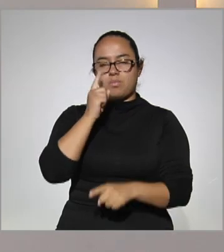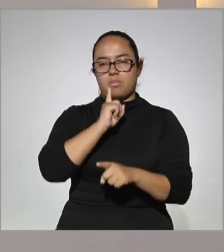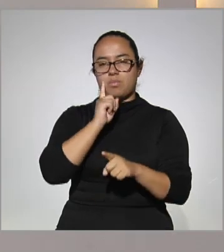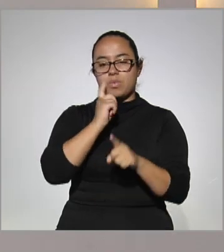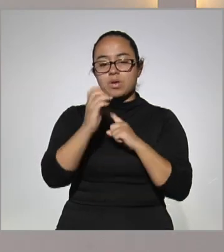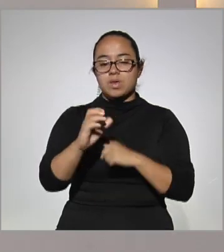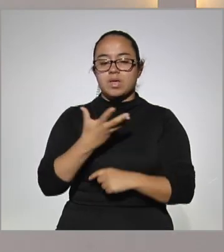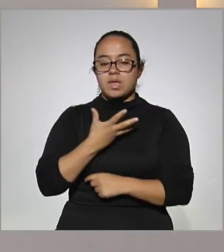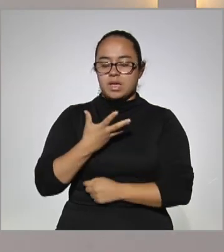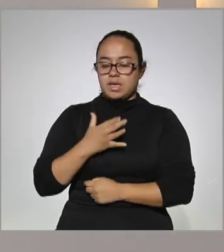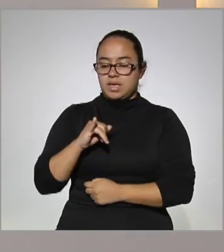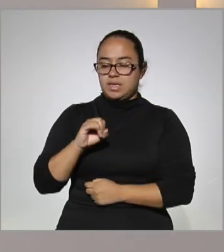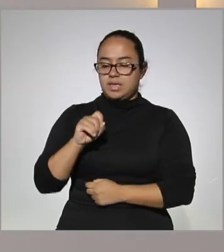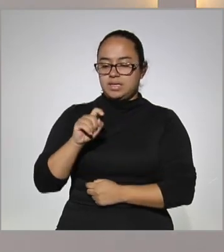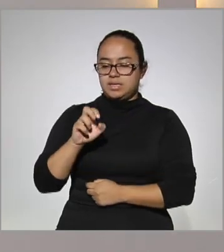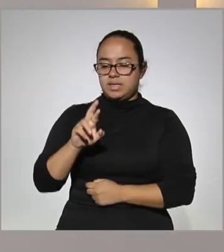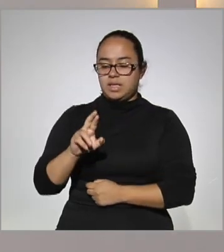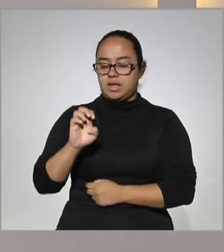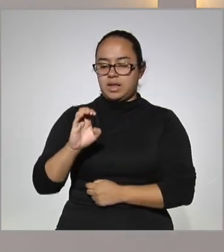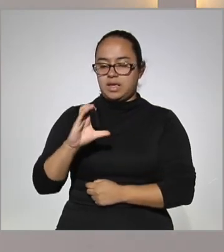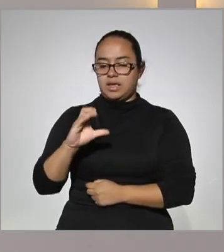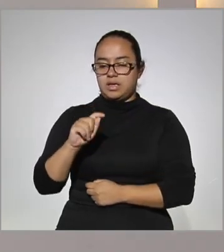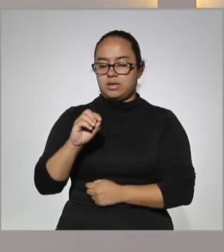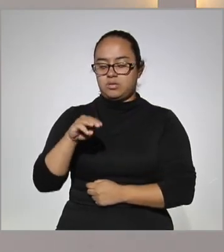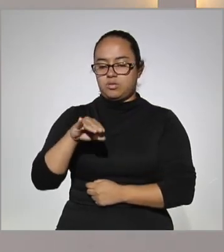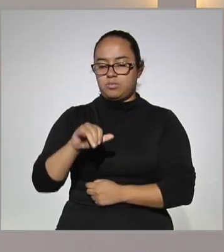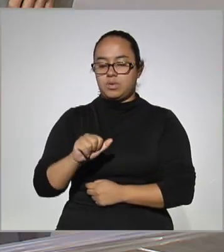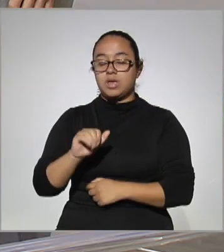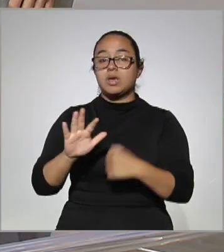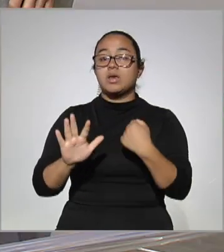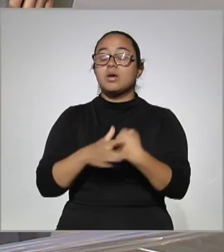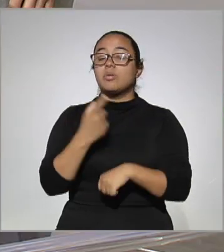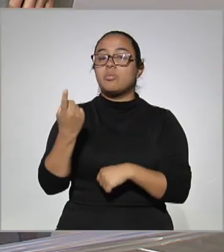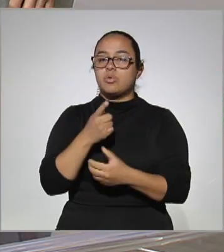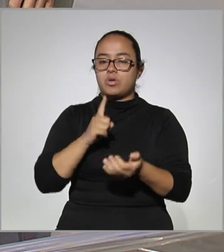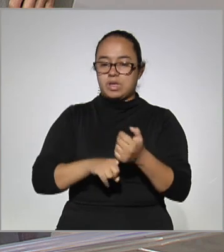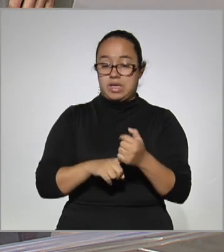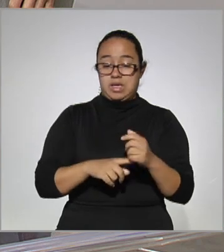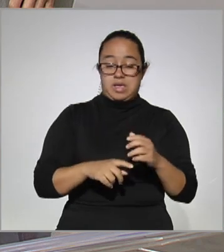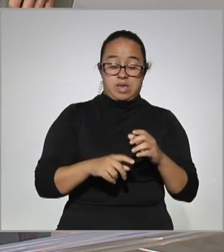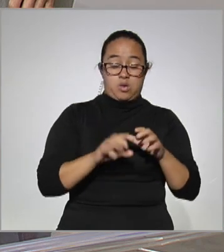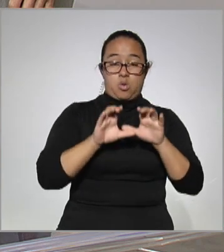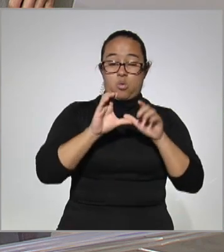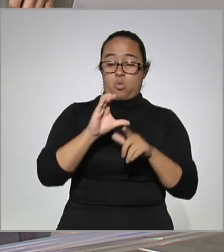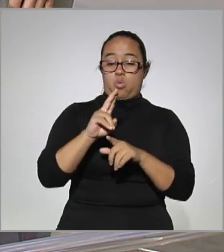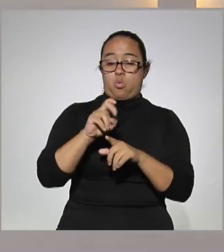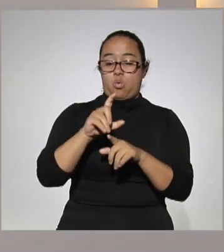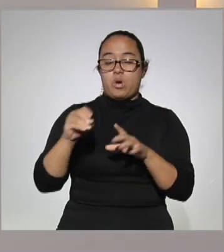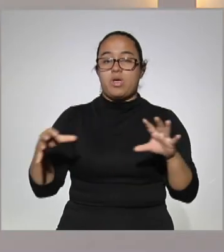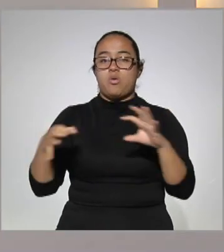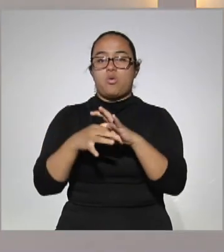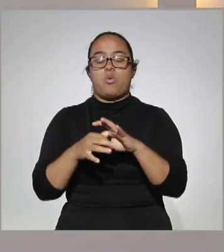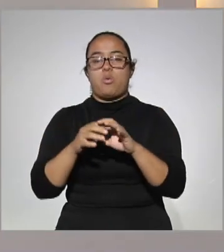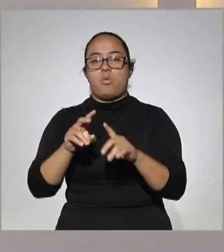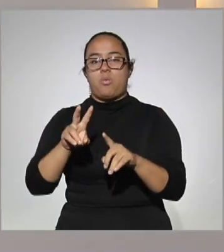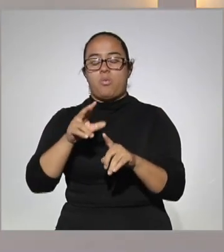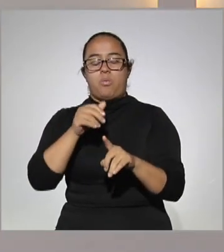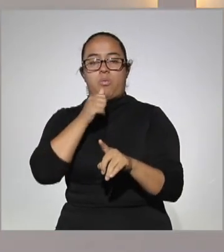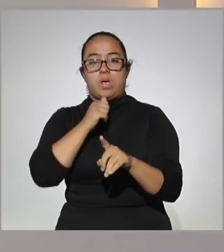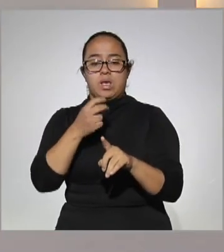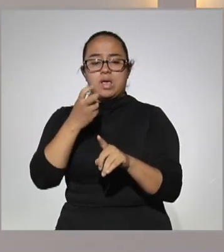una histerectomía subtotal, ya que el cuello se adhirió a la vejiga. ¿Se vería alterado en su Papá Nicolau si se lo